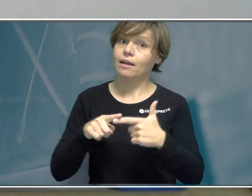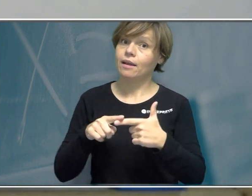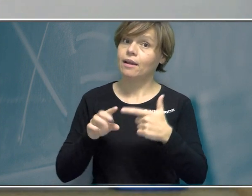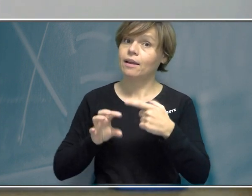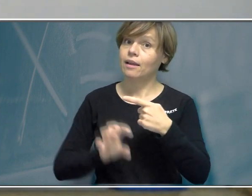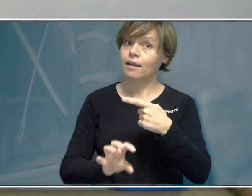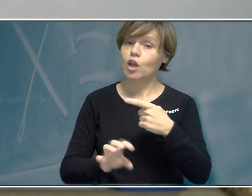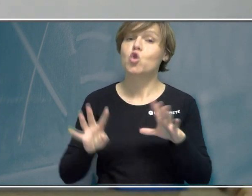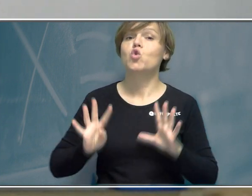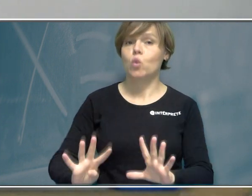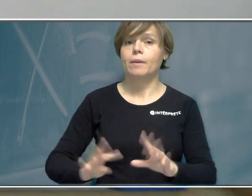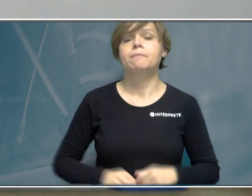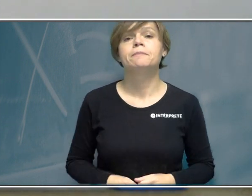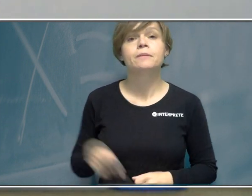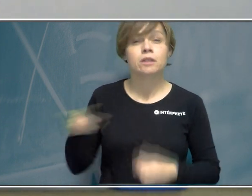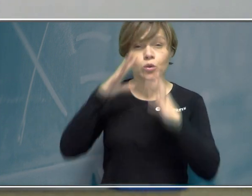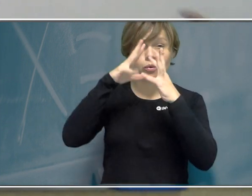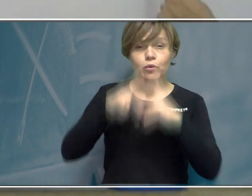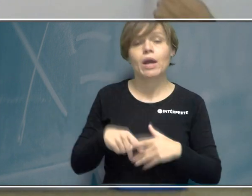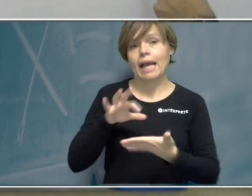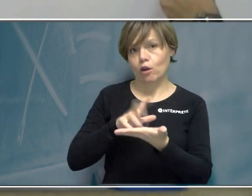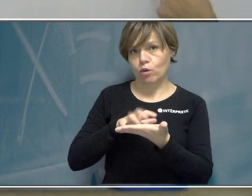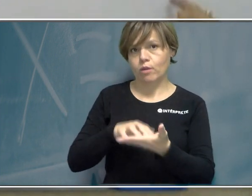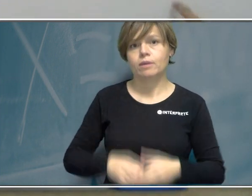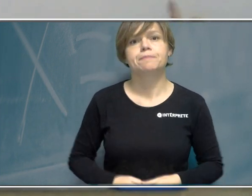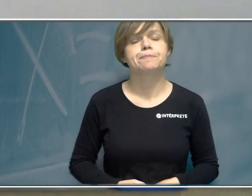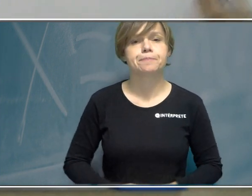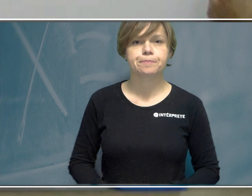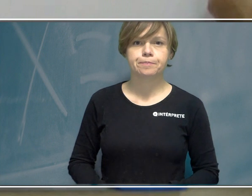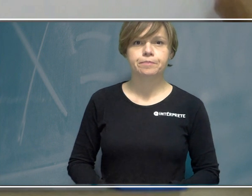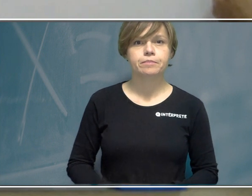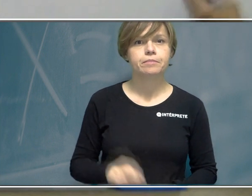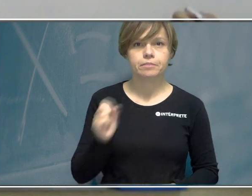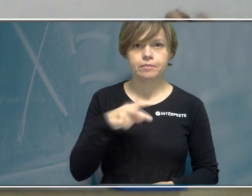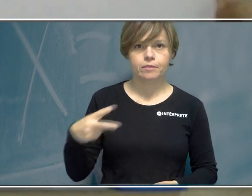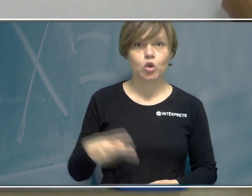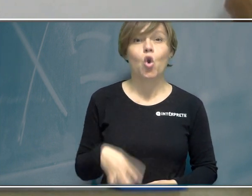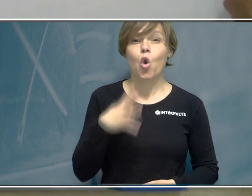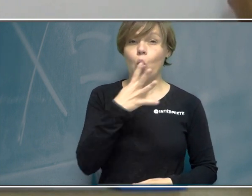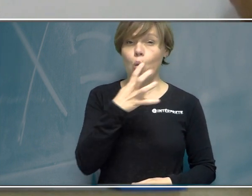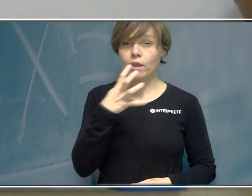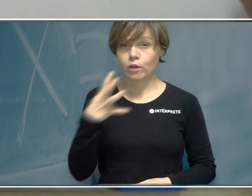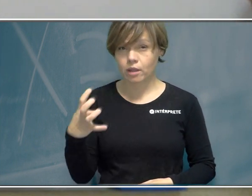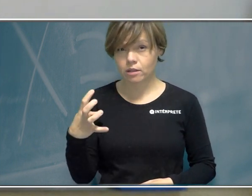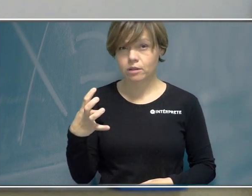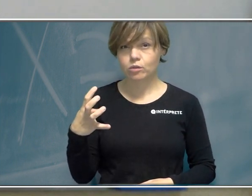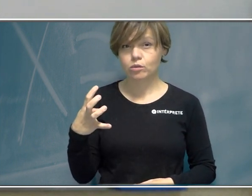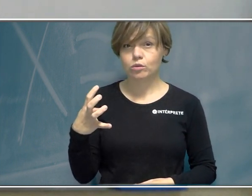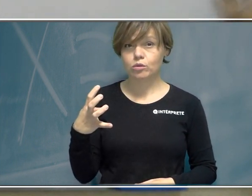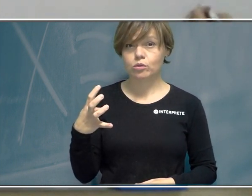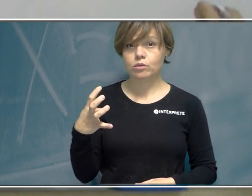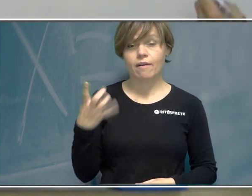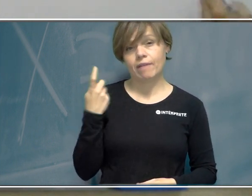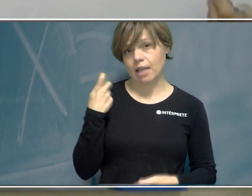entre 9. Y esto habría que hacerlo con la calculadora. 3.600 entre 9 es 400.